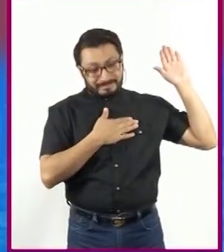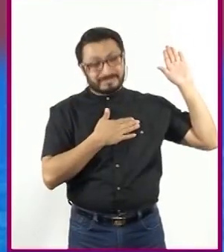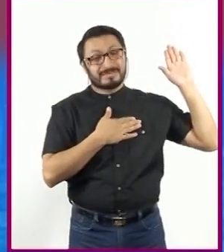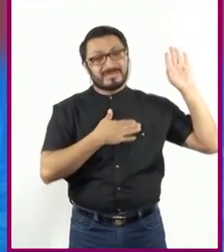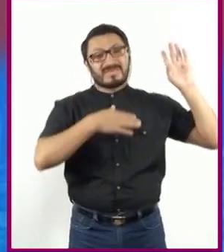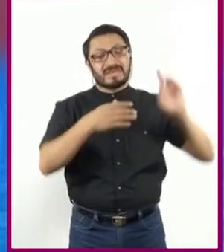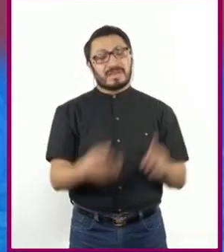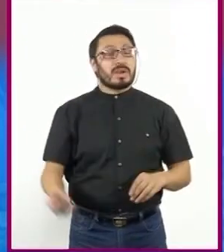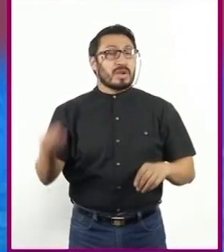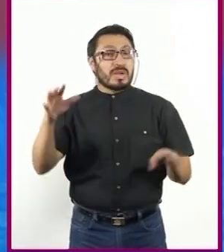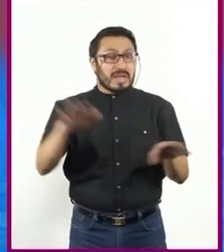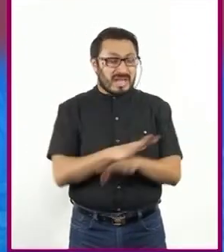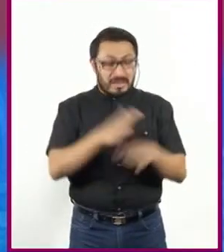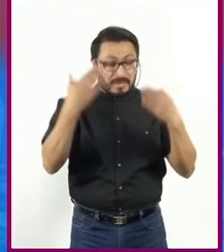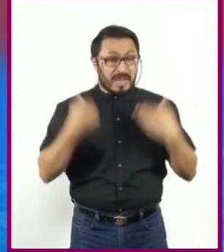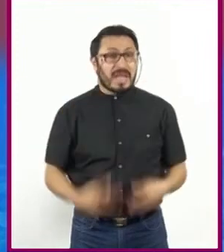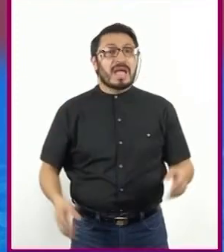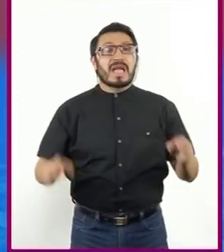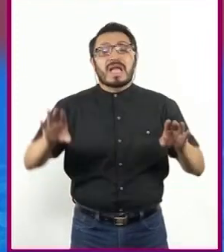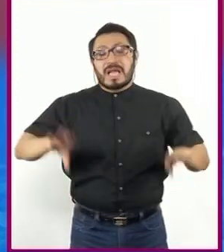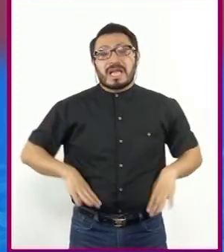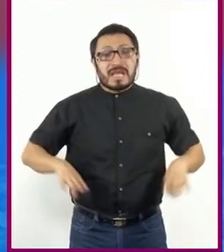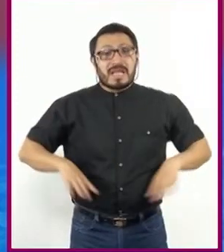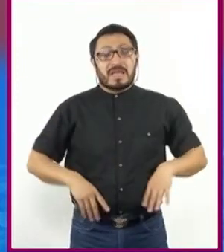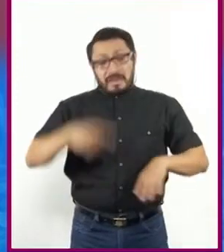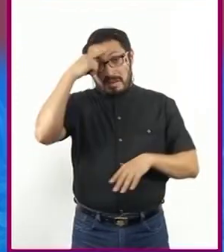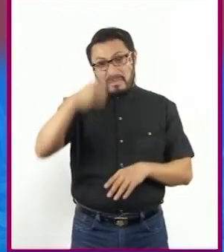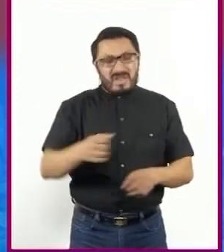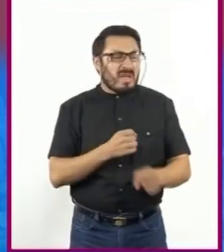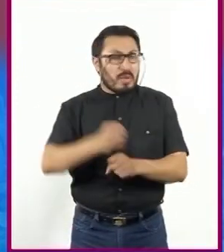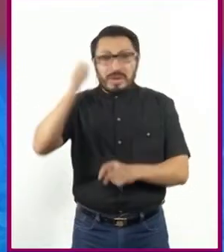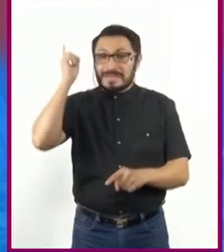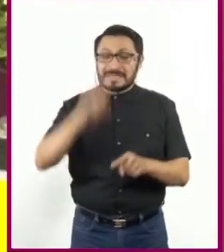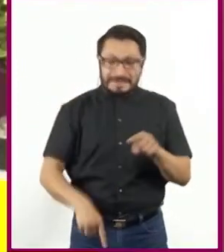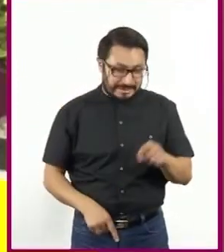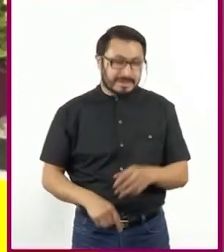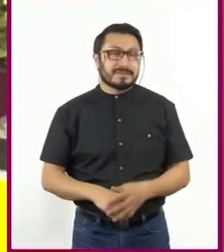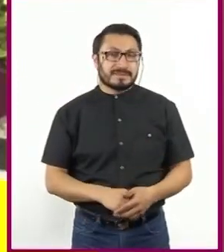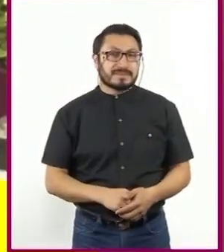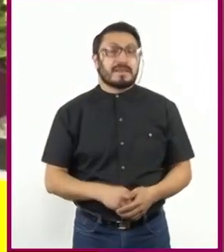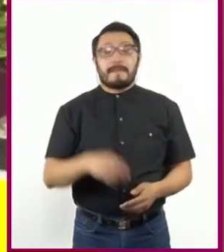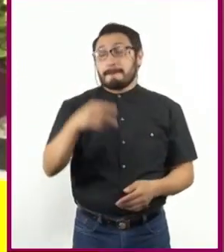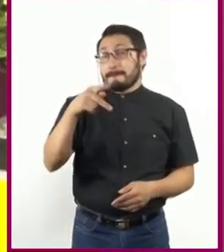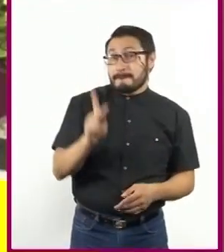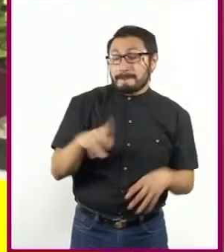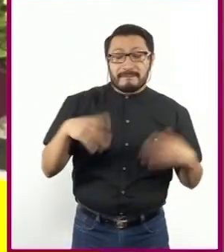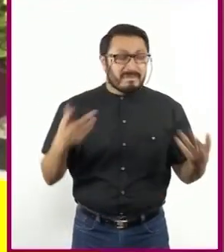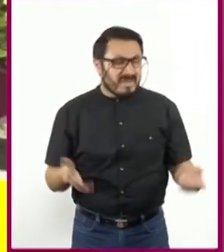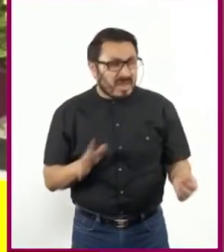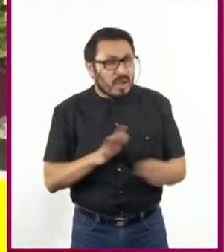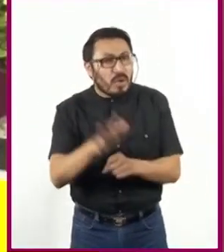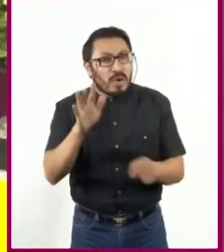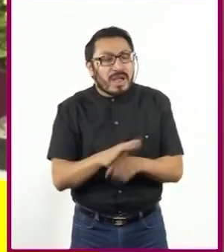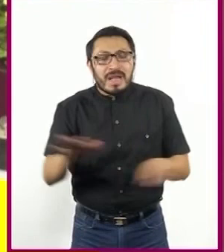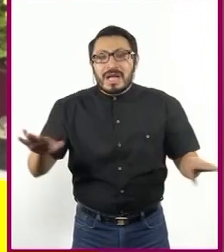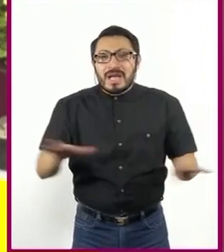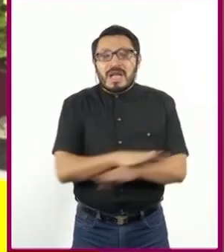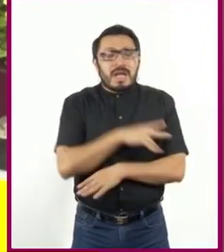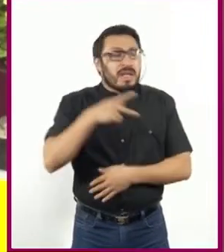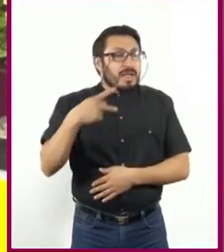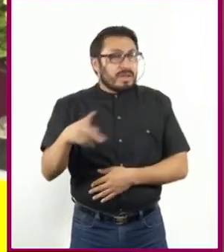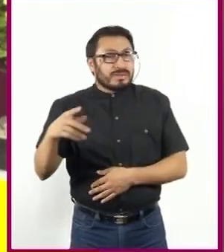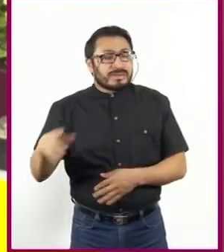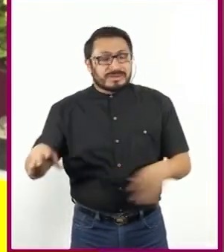nuestra conducta hacia la erradicación de la violencia. Pero, ¿qué pueden cambiar en sus